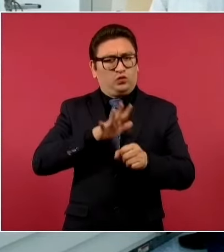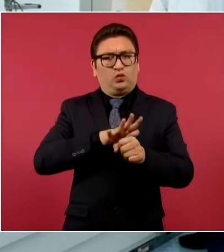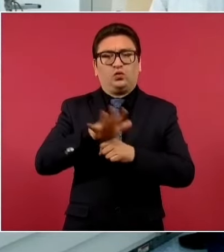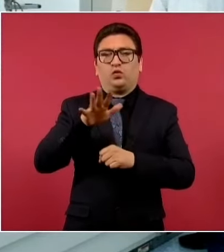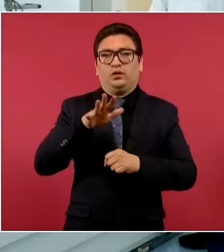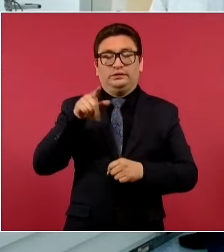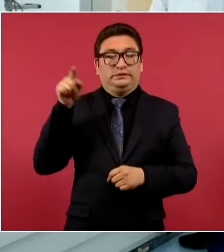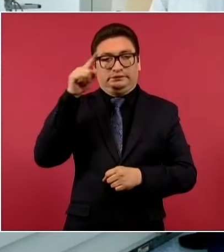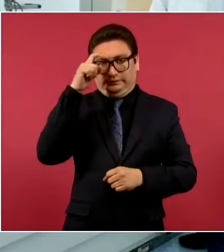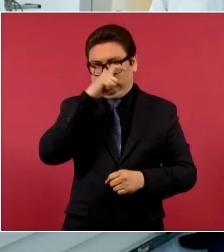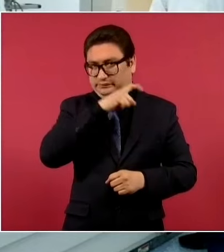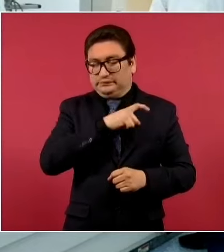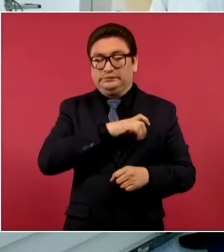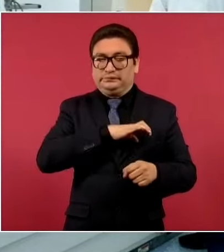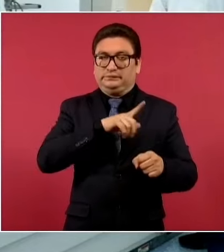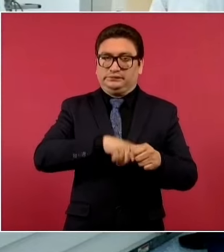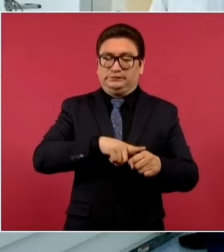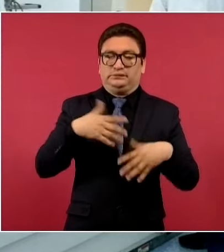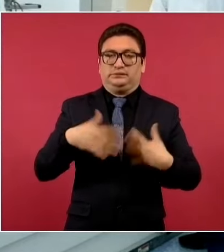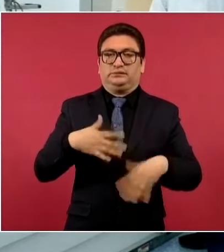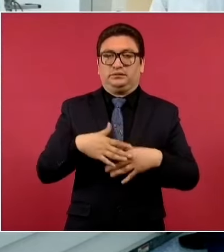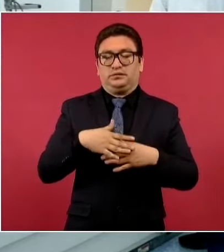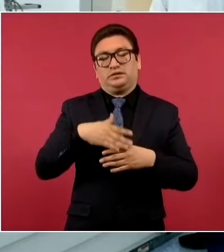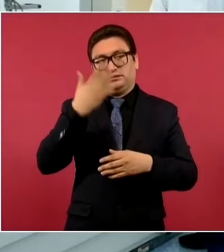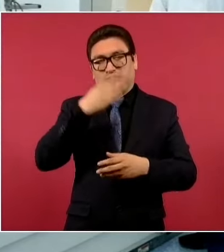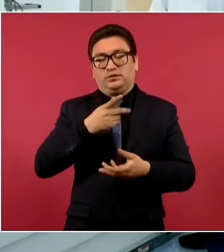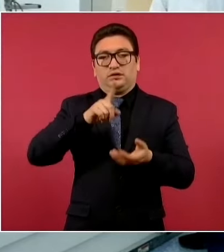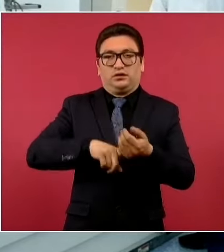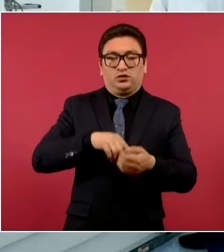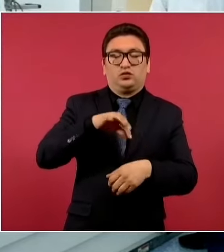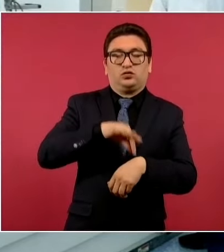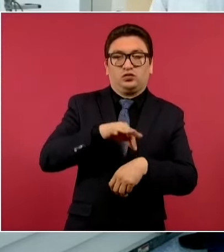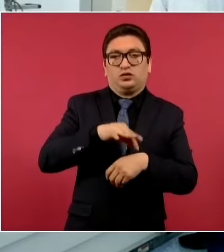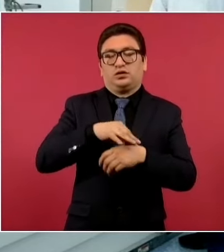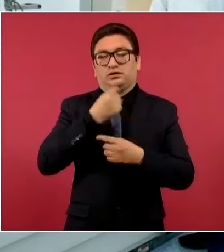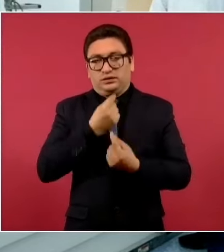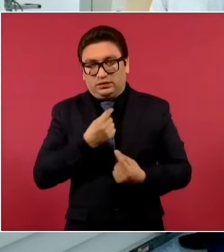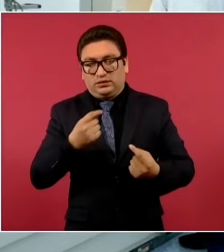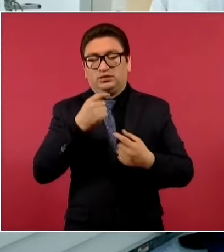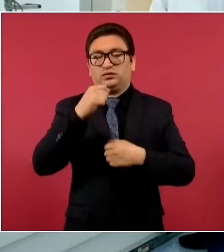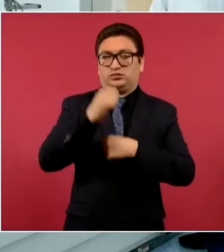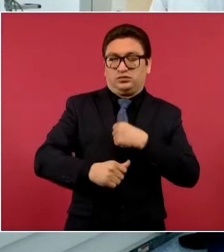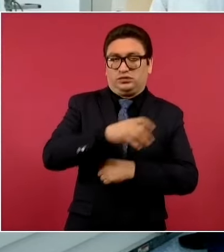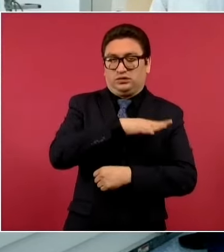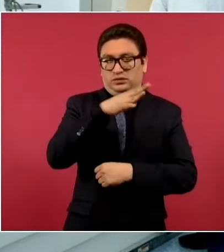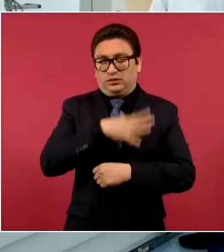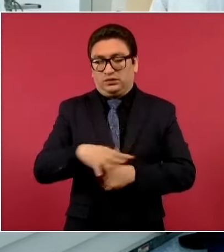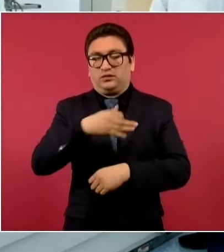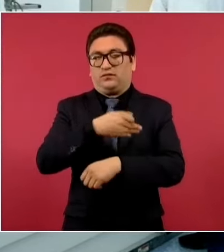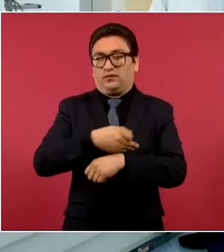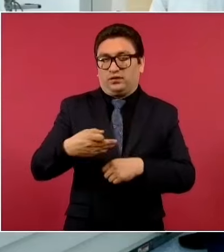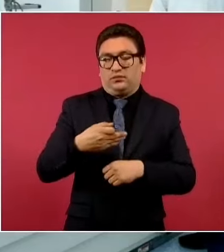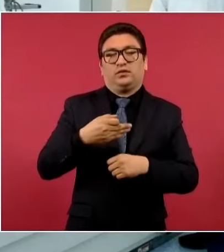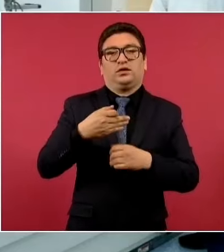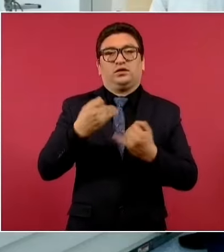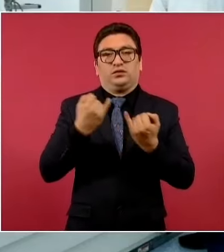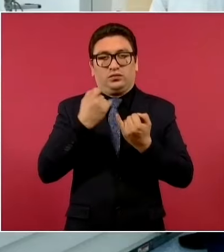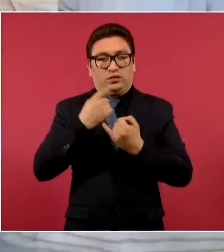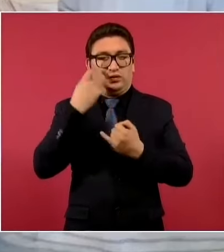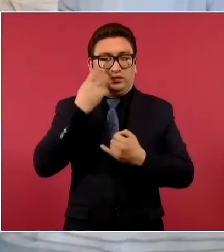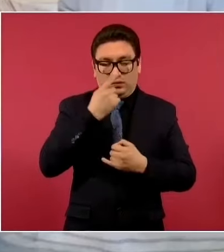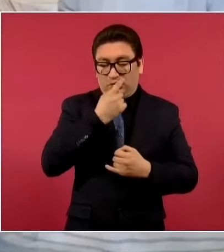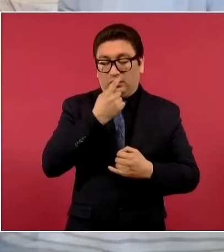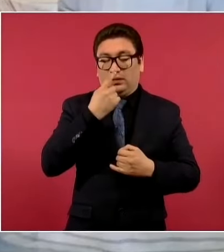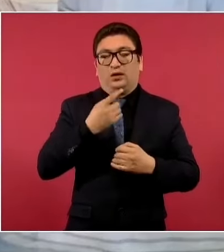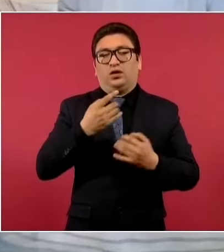muy difícil cobertura: medicina interna, pediatría también, cirugía general, medicina familiar, oftalmología,